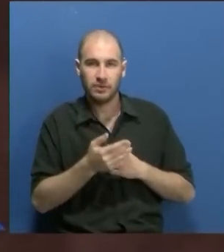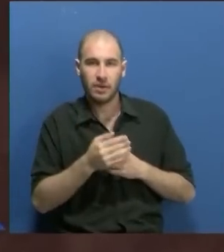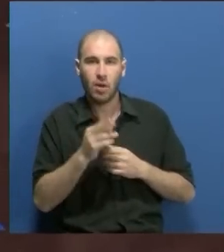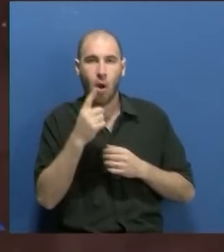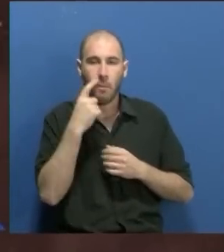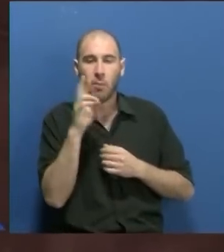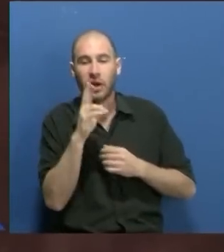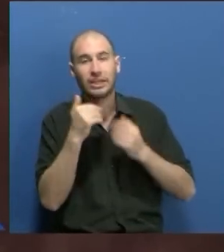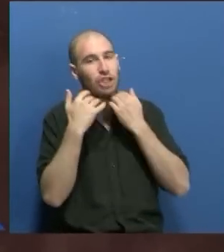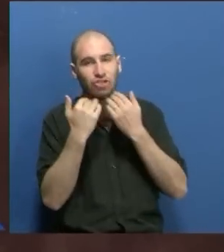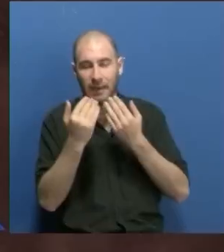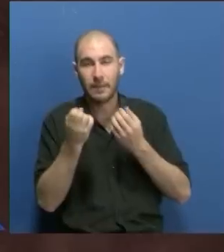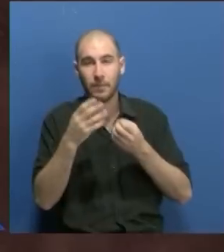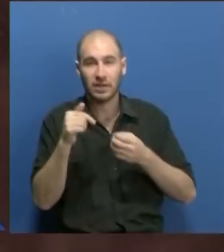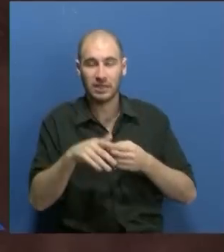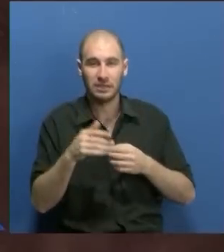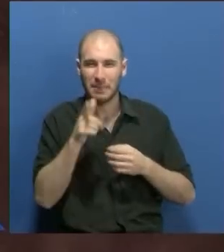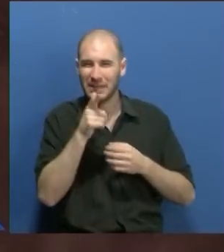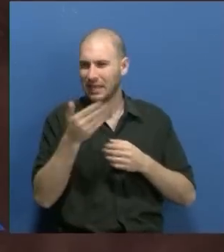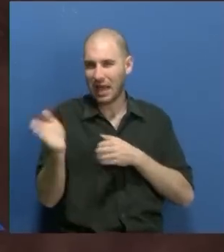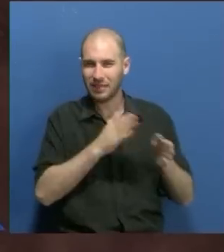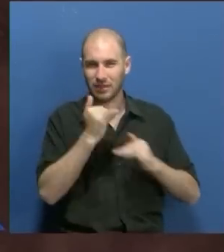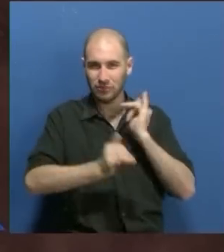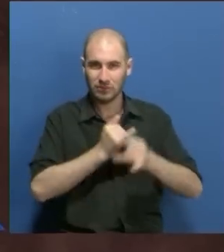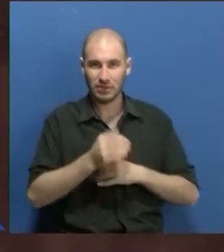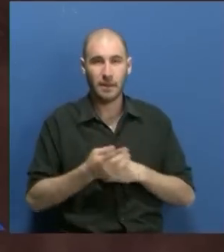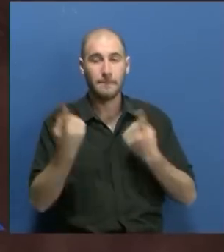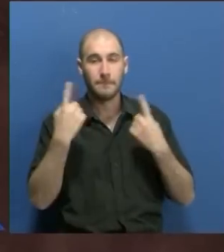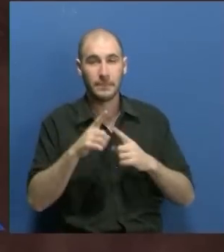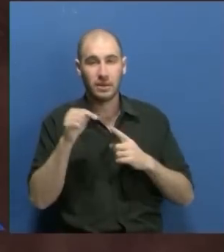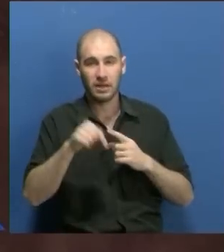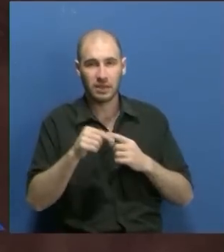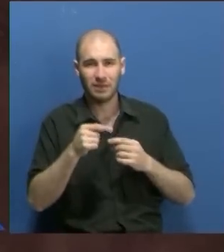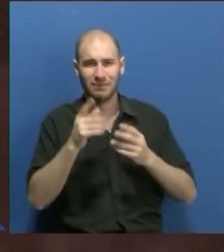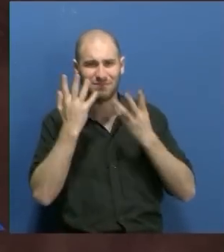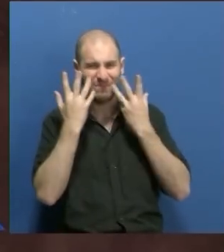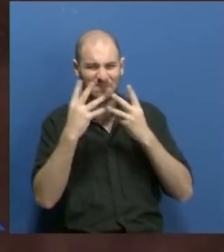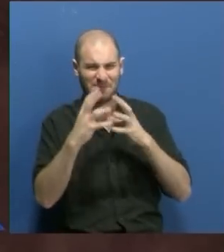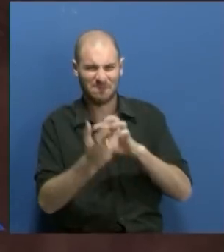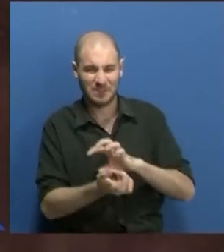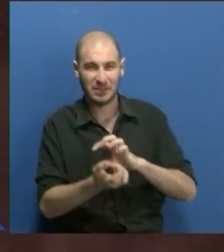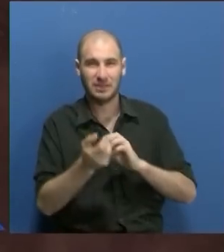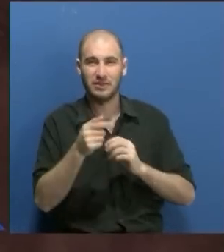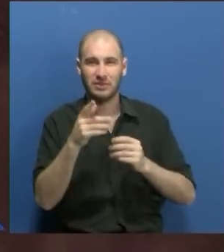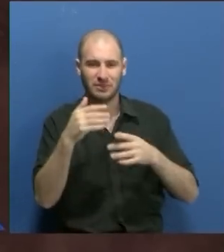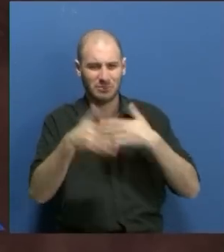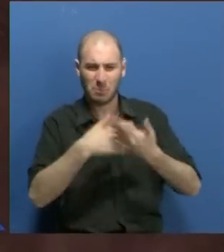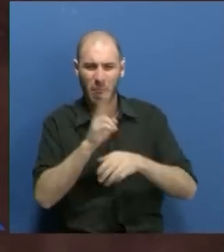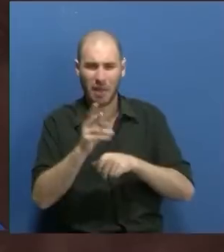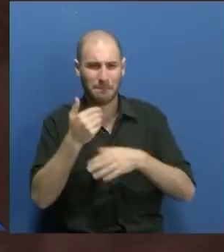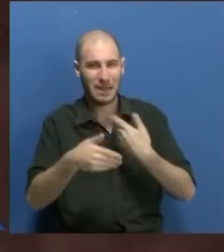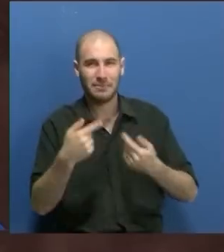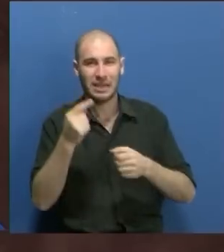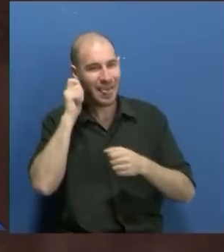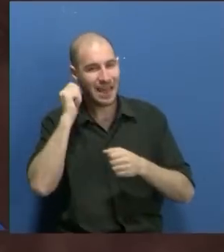sexo, digamos, porque Mili creo que lo aclaró en el bloque anterior, pero en realidad están muy deteriorados, tienen muy mala conservación, entonces no pudo,